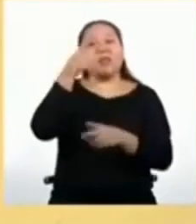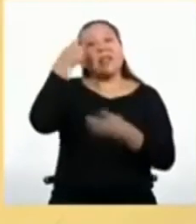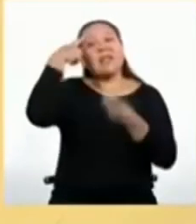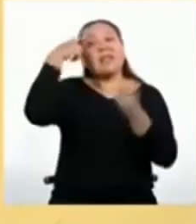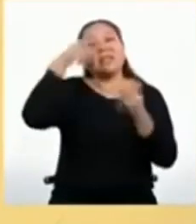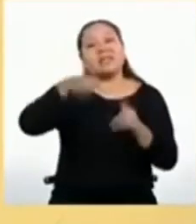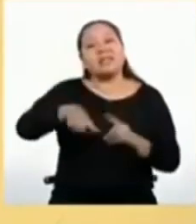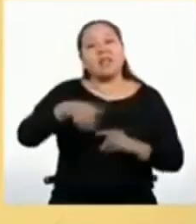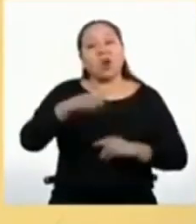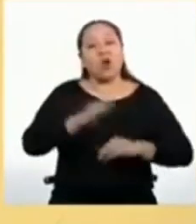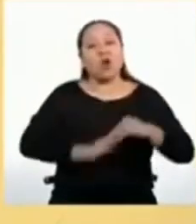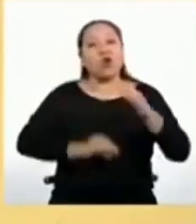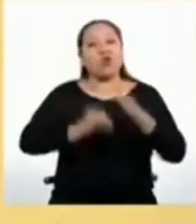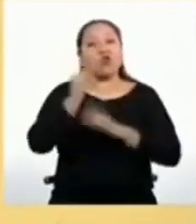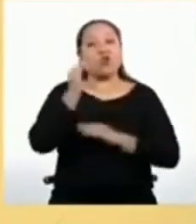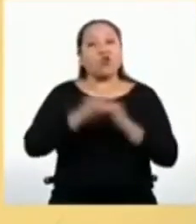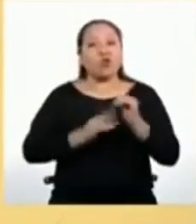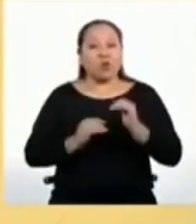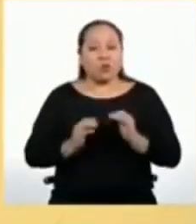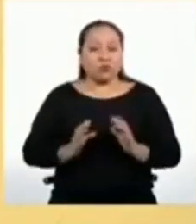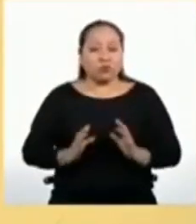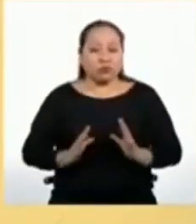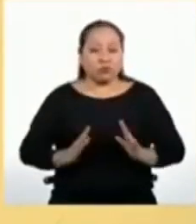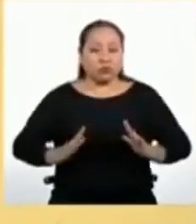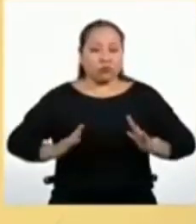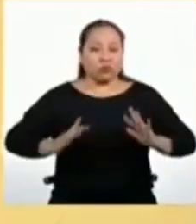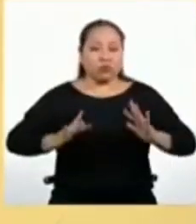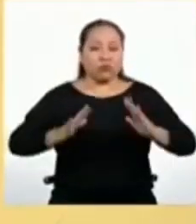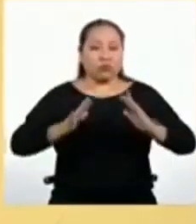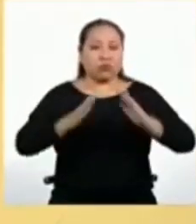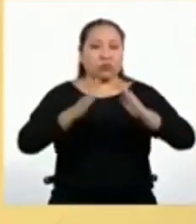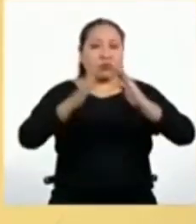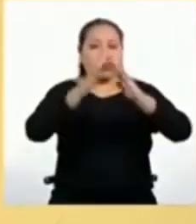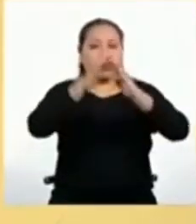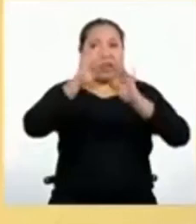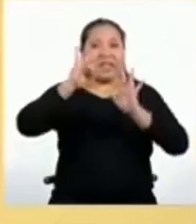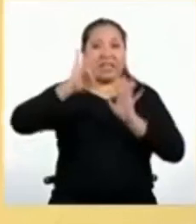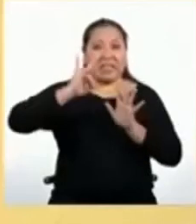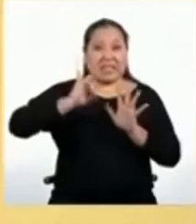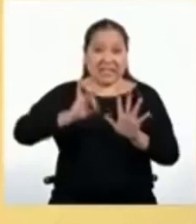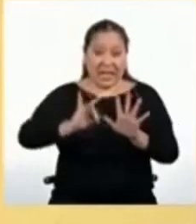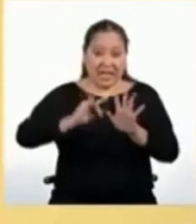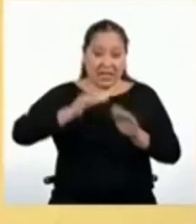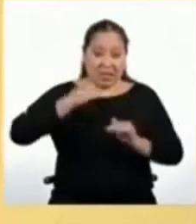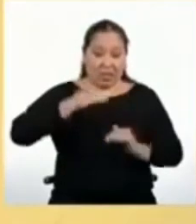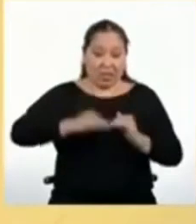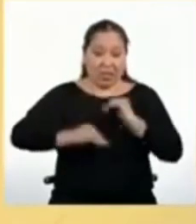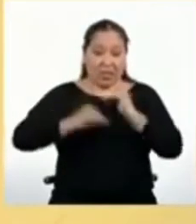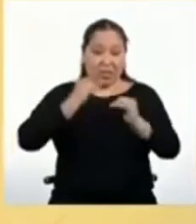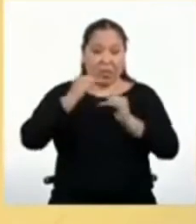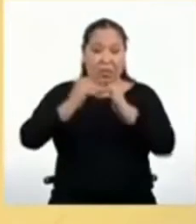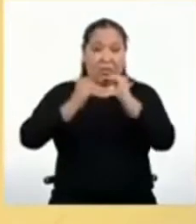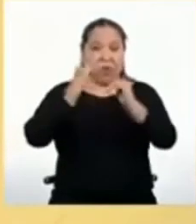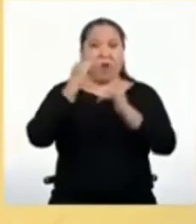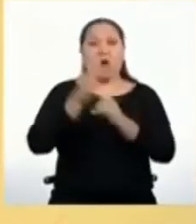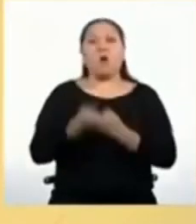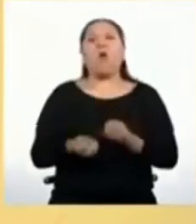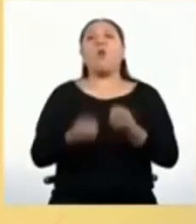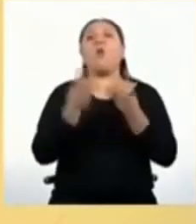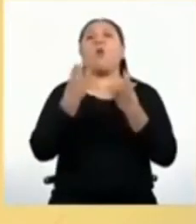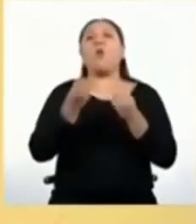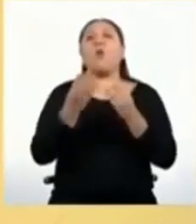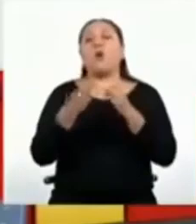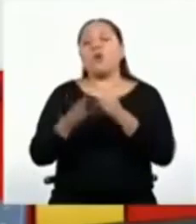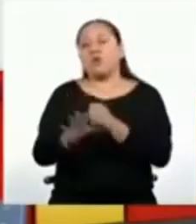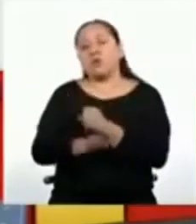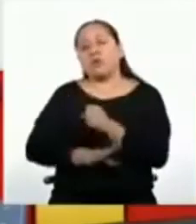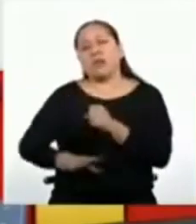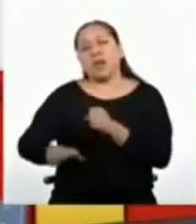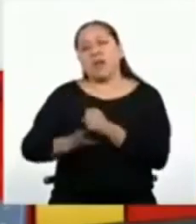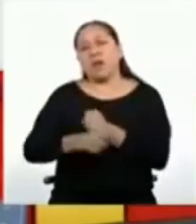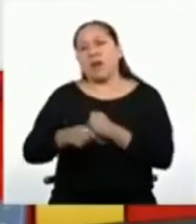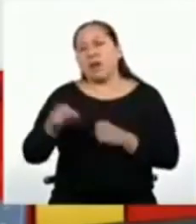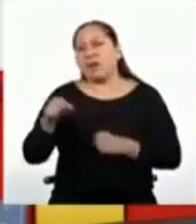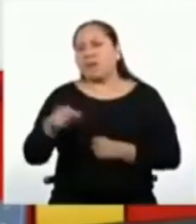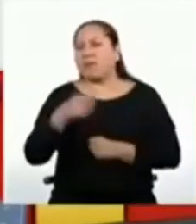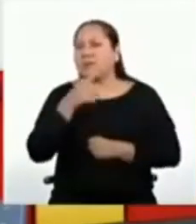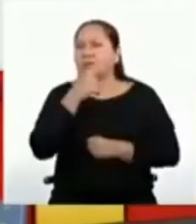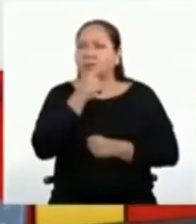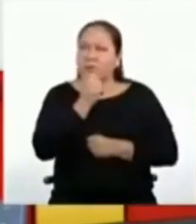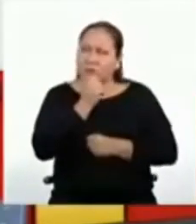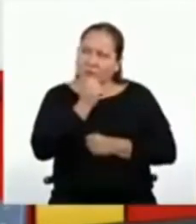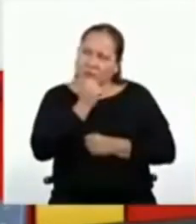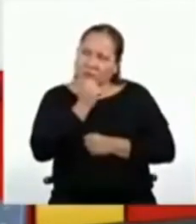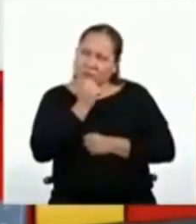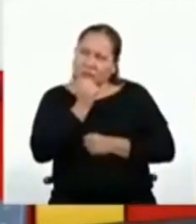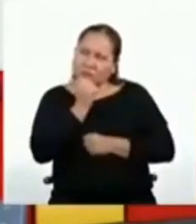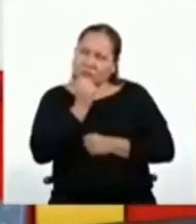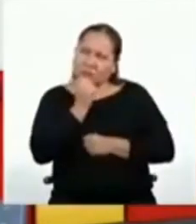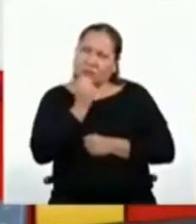un castillo más grande, un castillo de 7 pisos, ¿cuántos naipes habrá en la base del castillo?